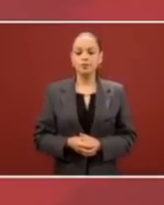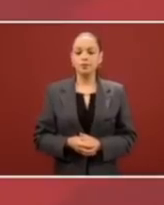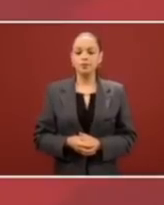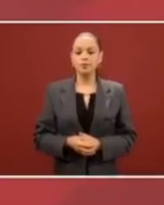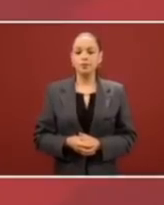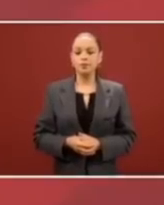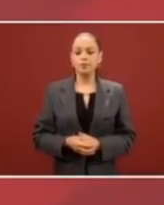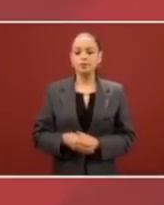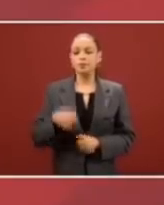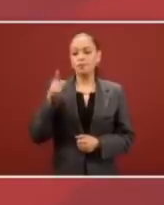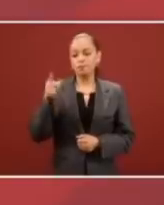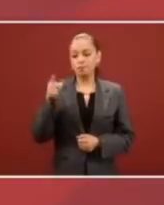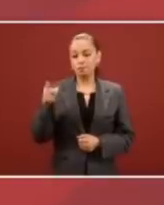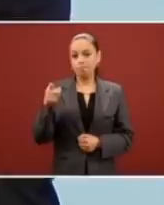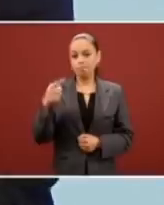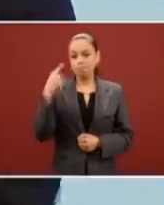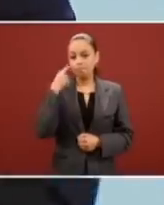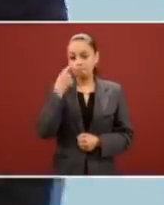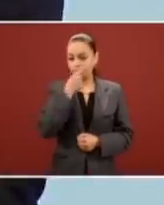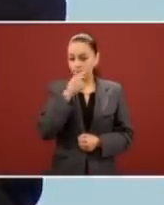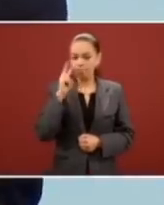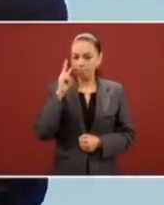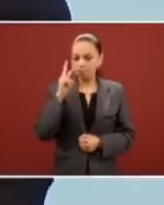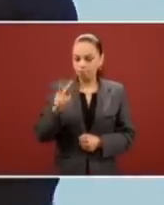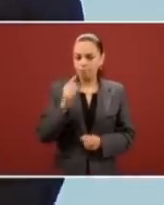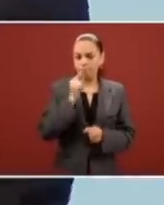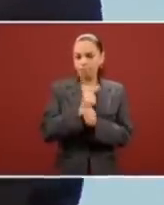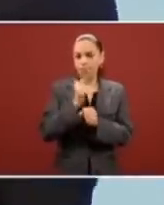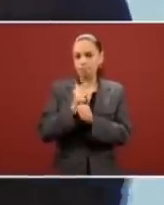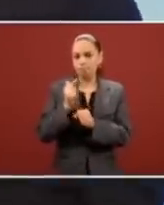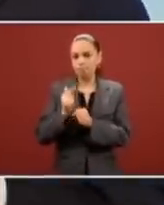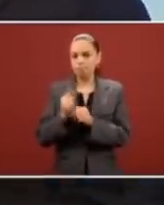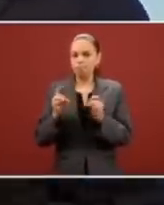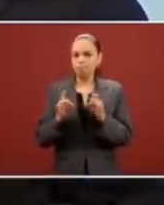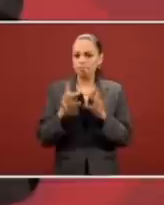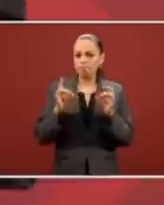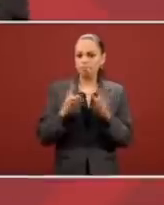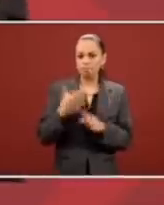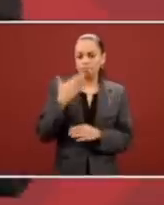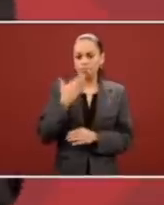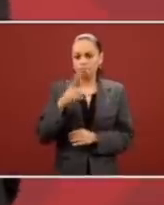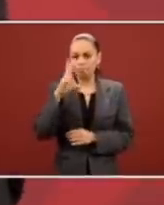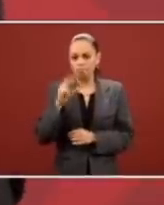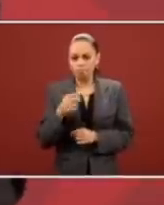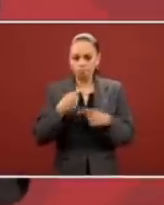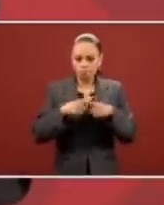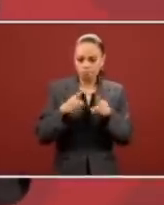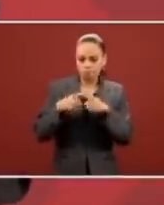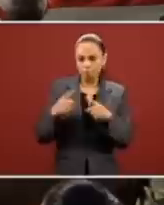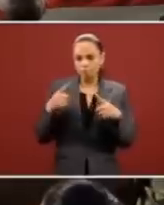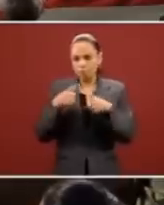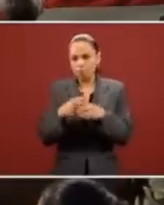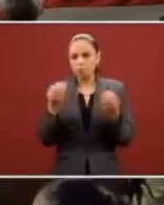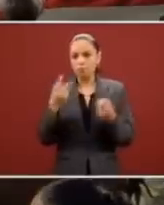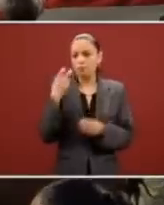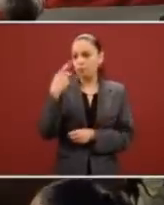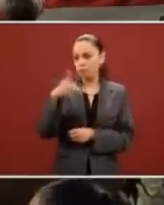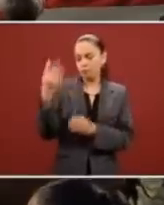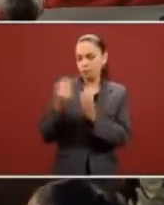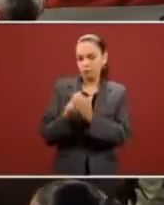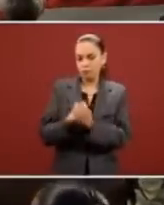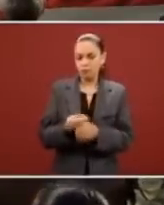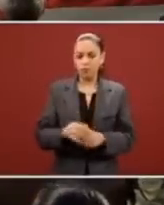le dan seguimiento a las discrepancias que puedan existir al interior de los partidos, pero eso no. Presidente, también le quiero